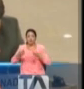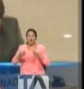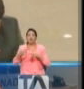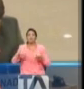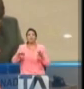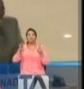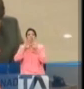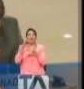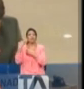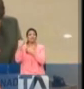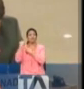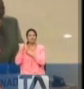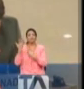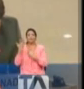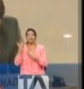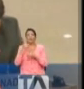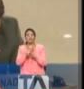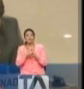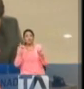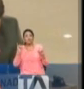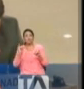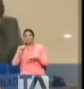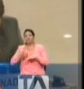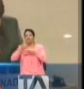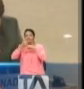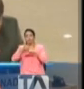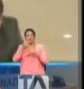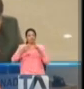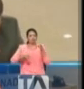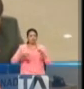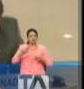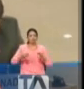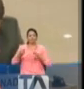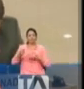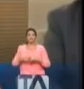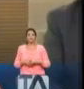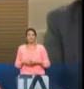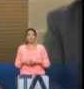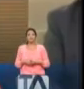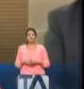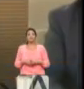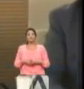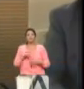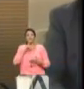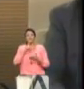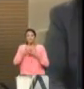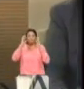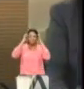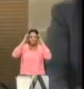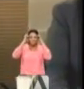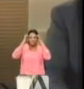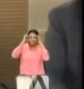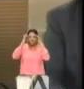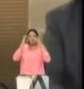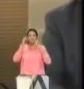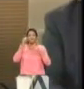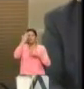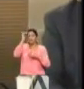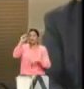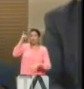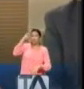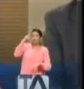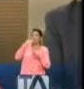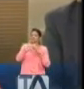independencia, incluyendo la elección independiente de autoridades judiciales. Estamos preocupados por las restricciones del gobierno a